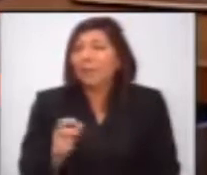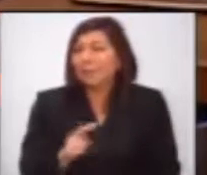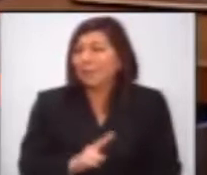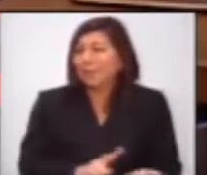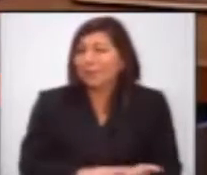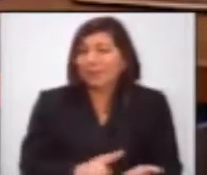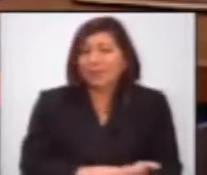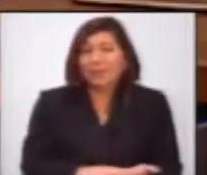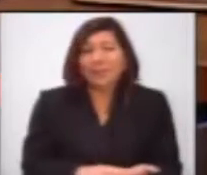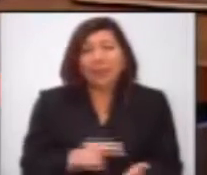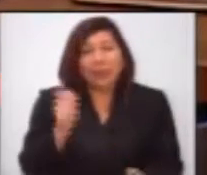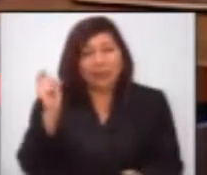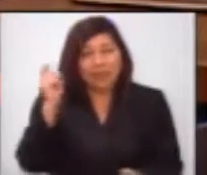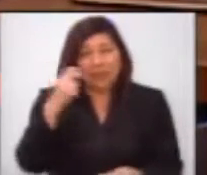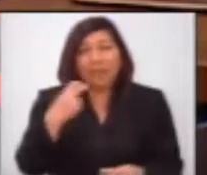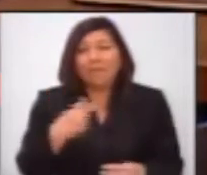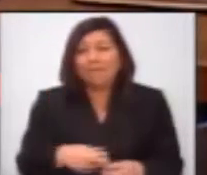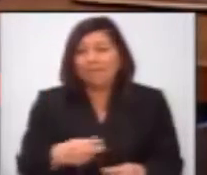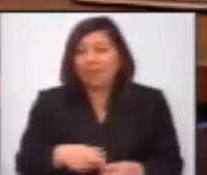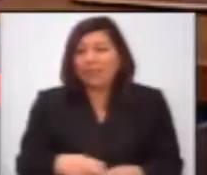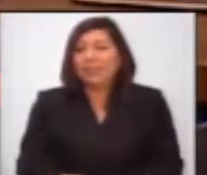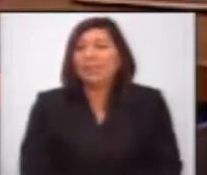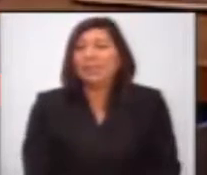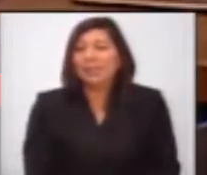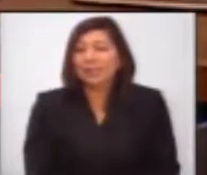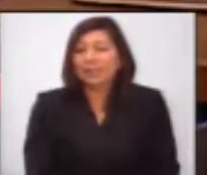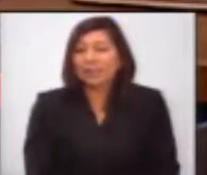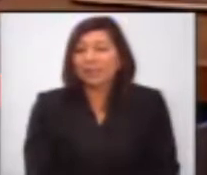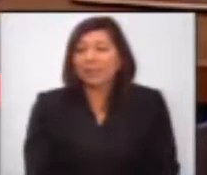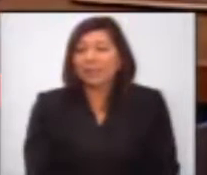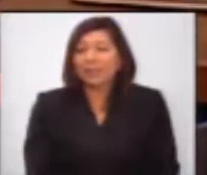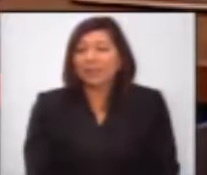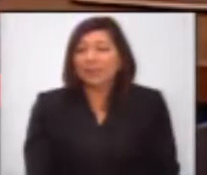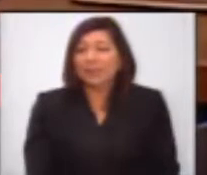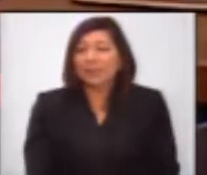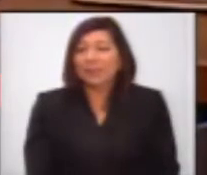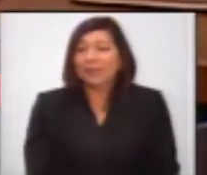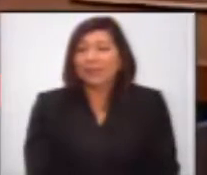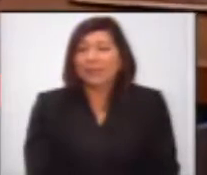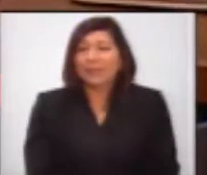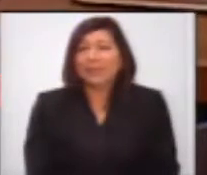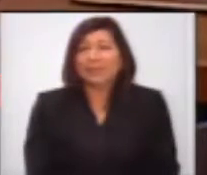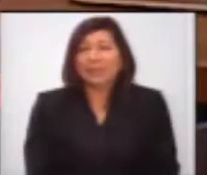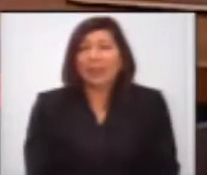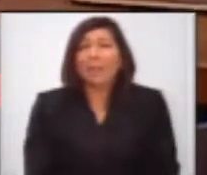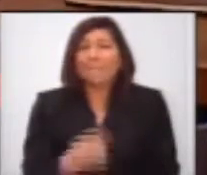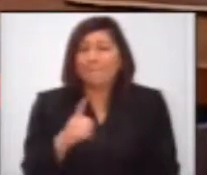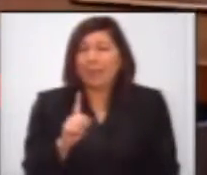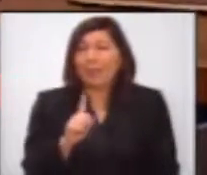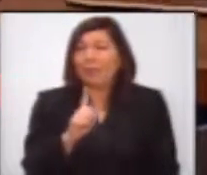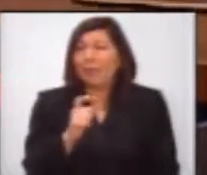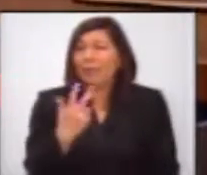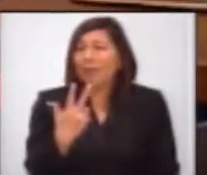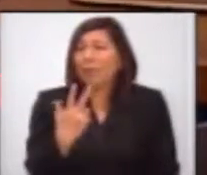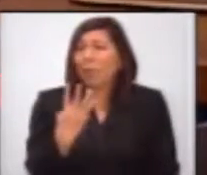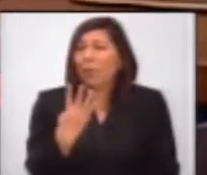asegurados pasen la vía crucis en salud. Ya lo he dicho el congresista Reategui. Para una